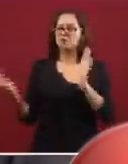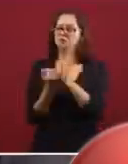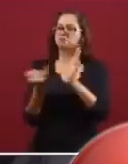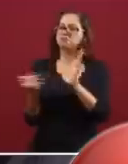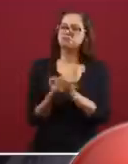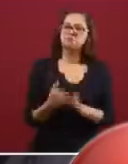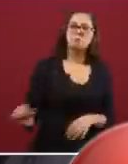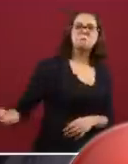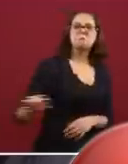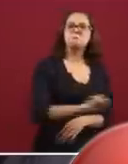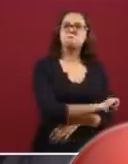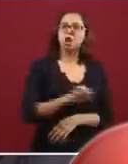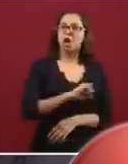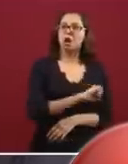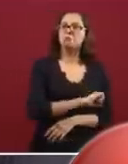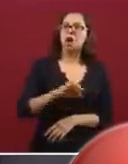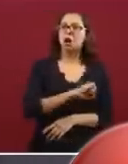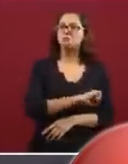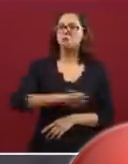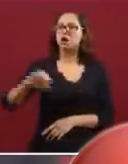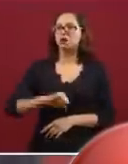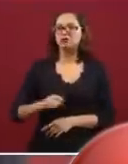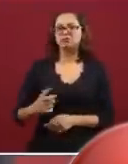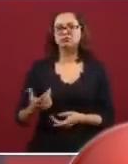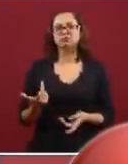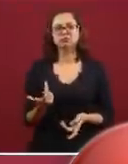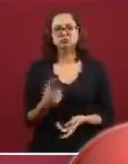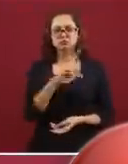impuestos si el gobierno